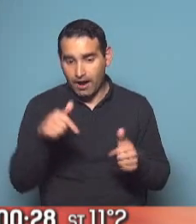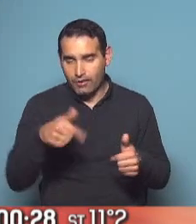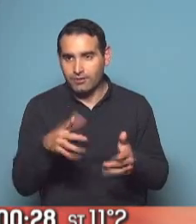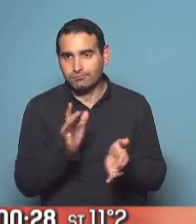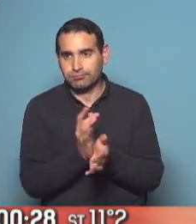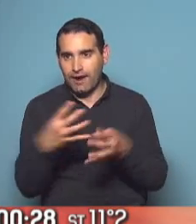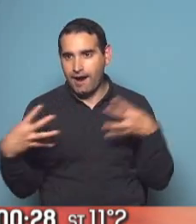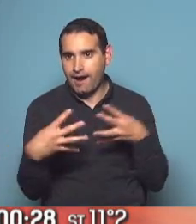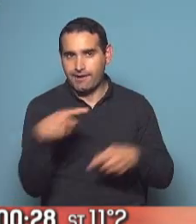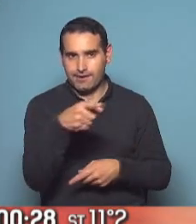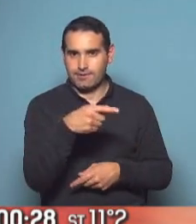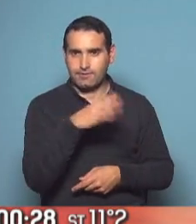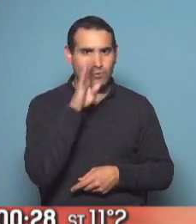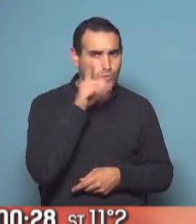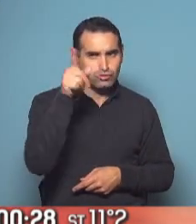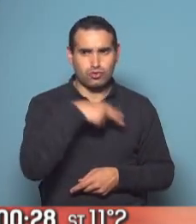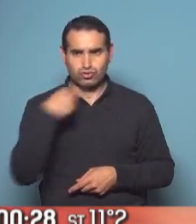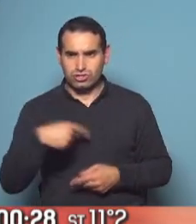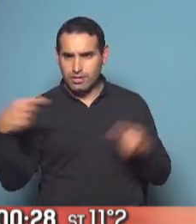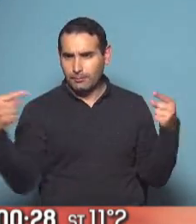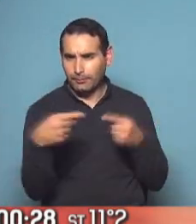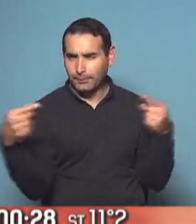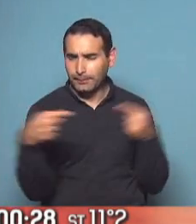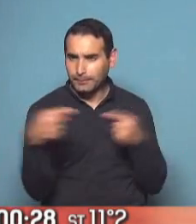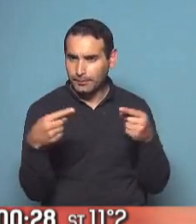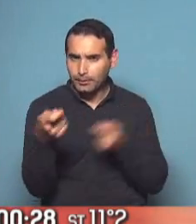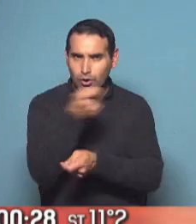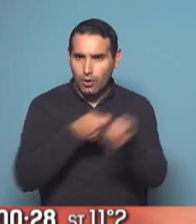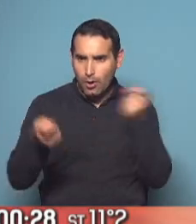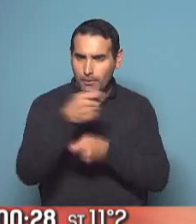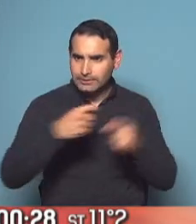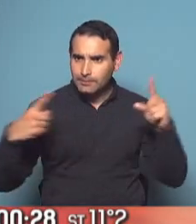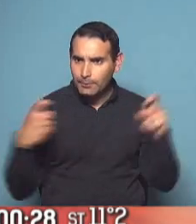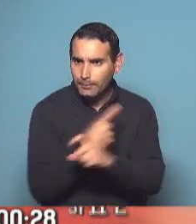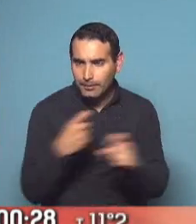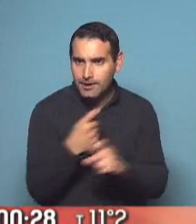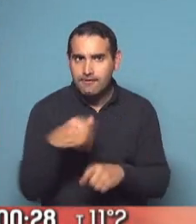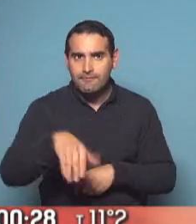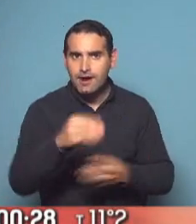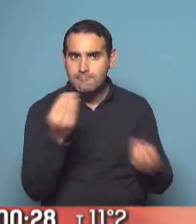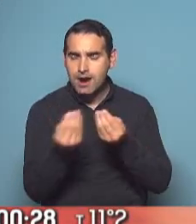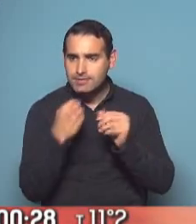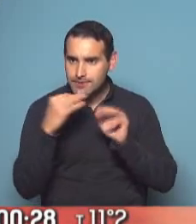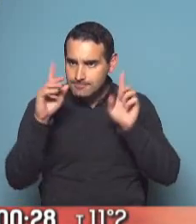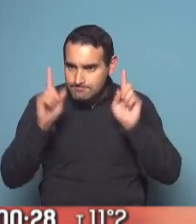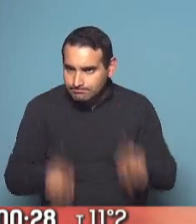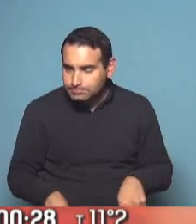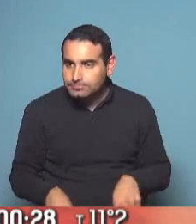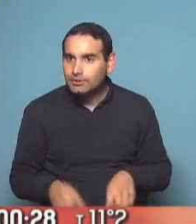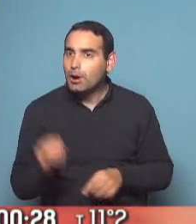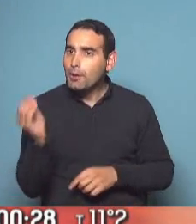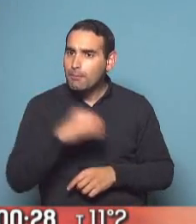guerra comercial chino-estadounidense y al mismo tiempo está toda